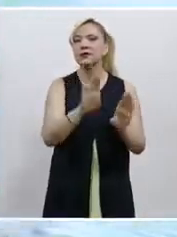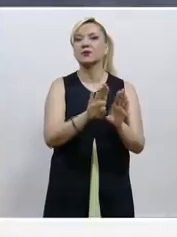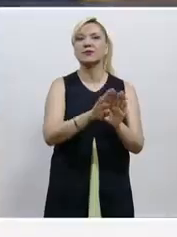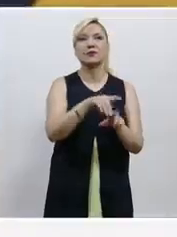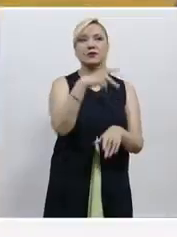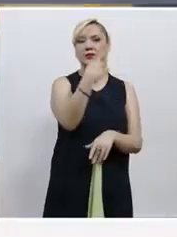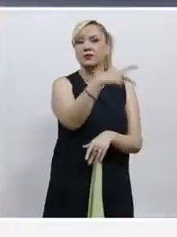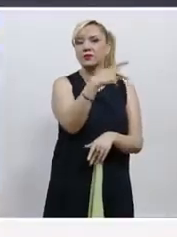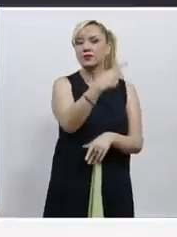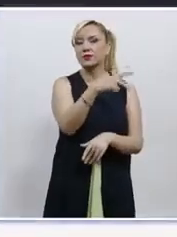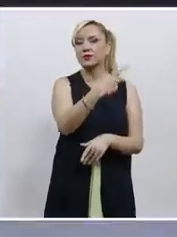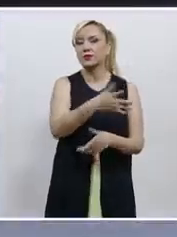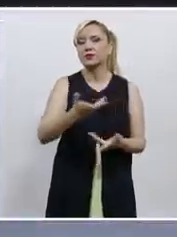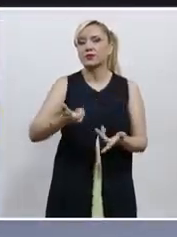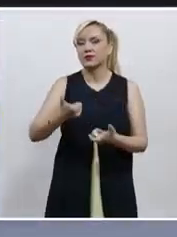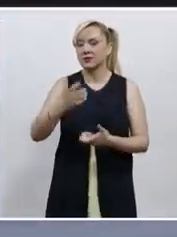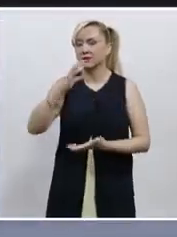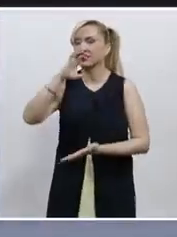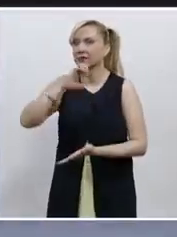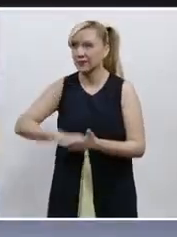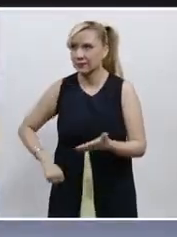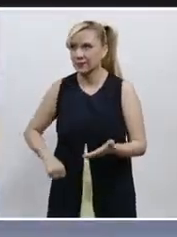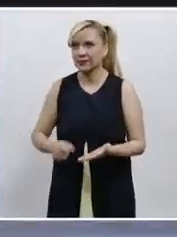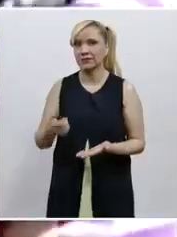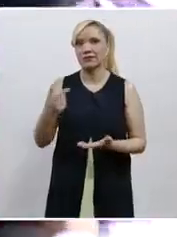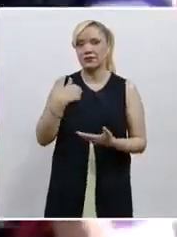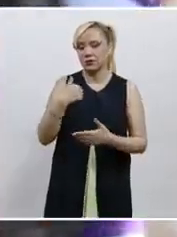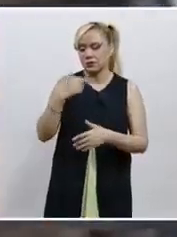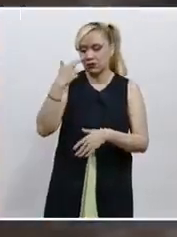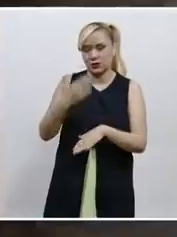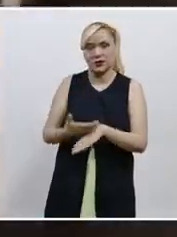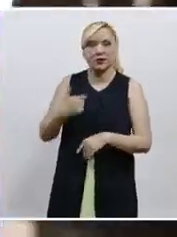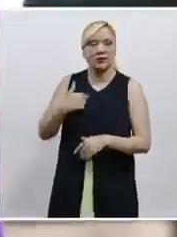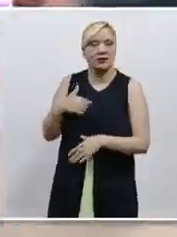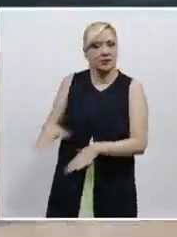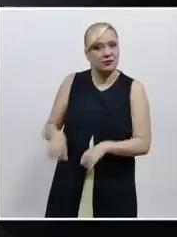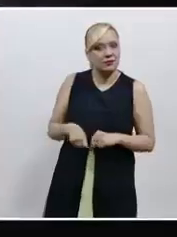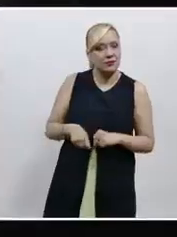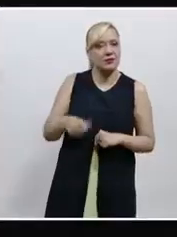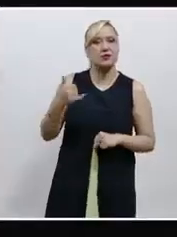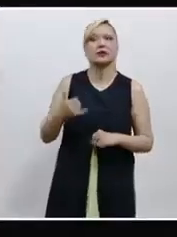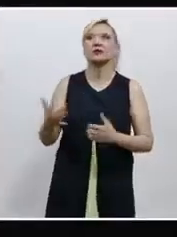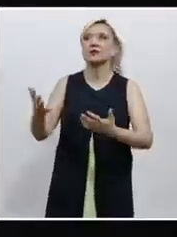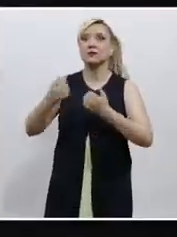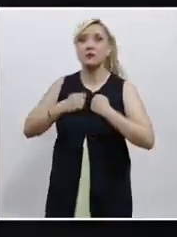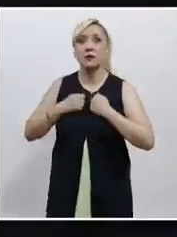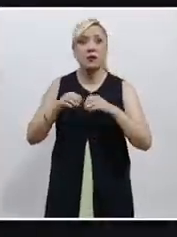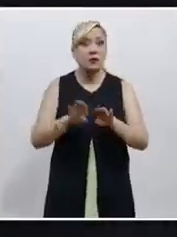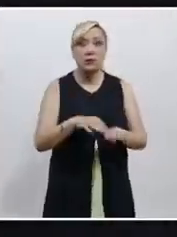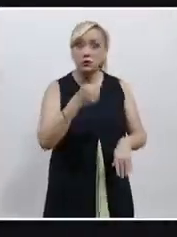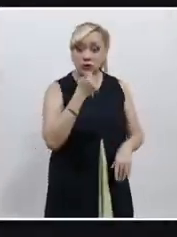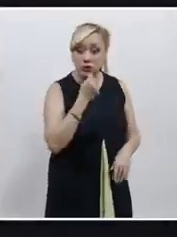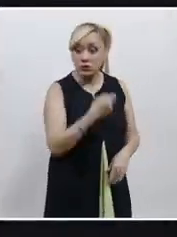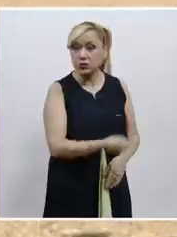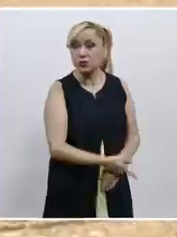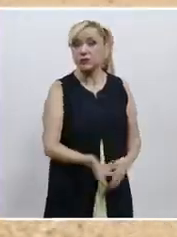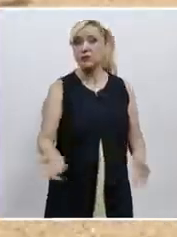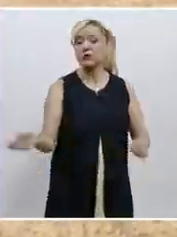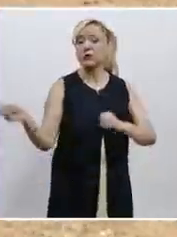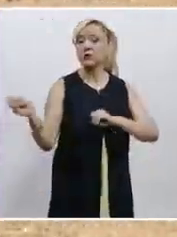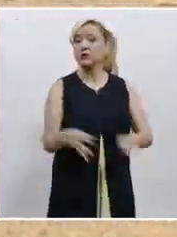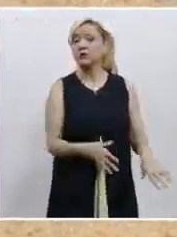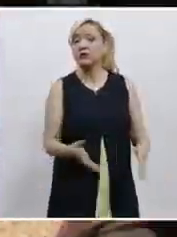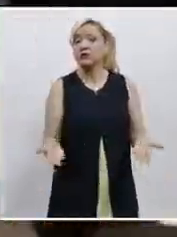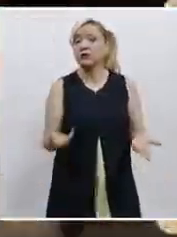del progenitor custodio y en caso de arresto se afectaría su libertad, lo que dañaría al infante que está bajo